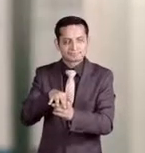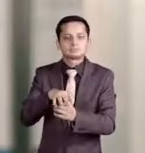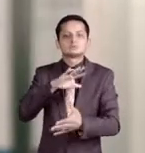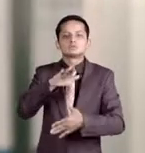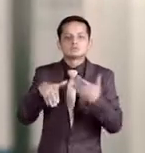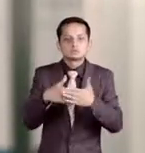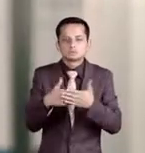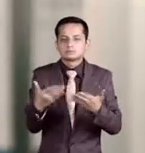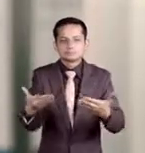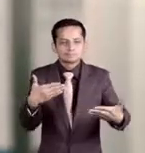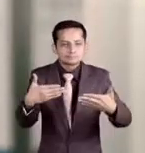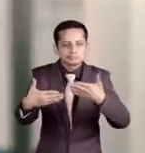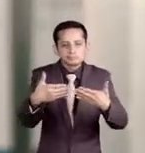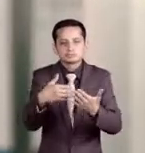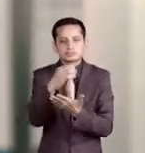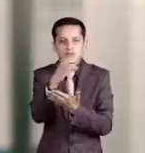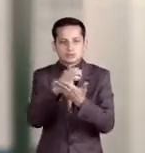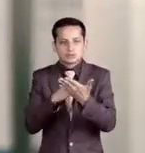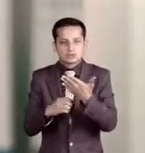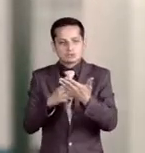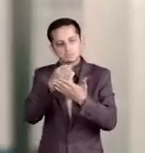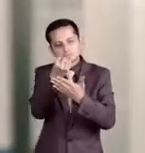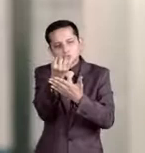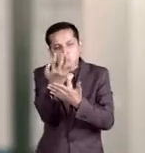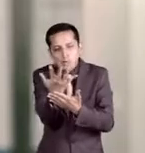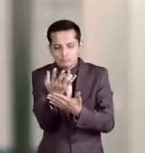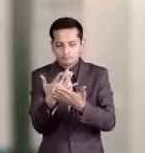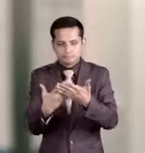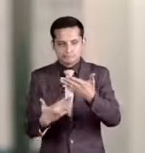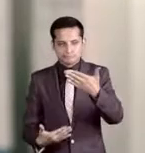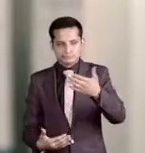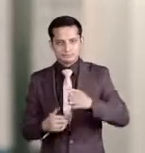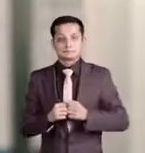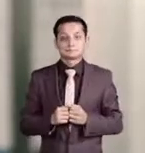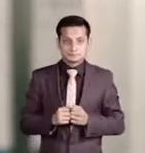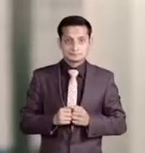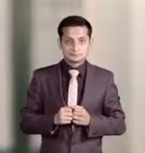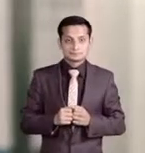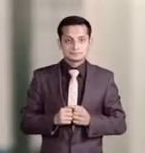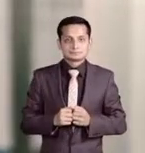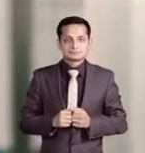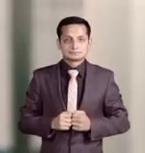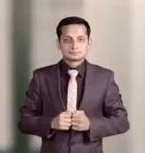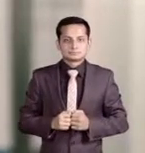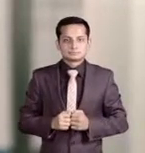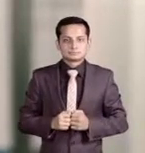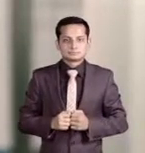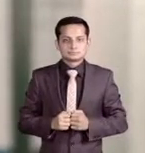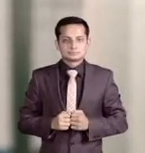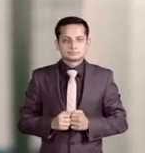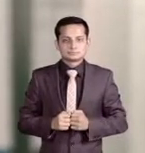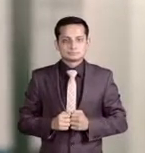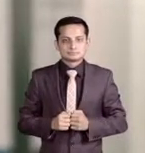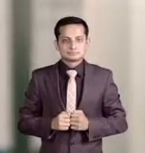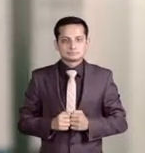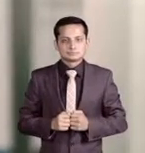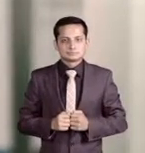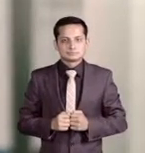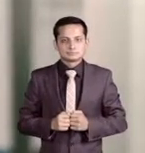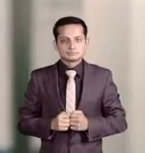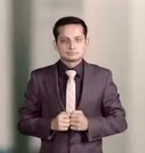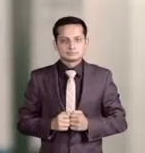Ecuador y la Ley Orgánica Electoral y de Organizaciones Políticas de la República del Ecuador, Código de la Democracia